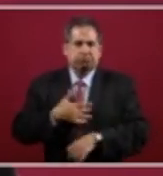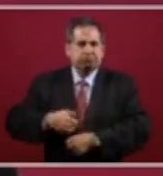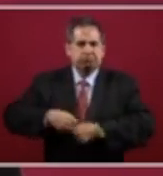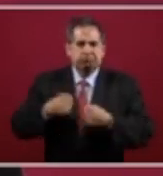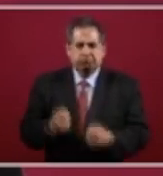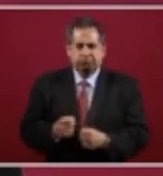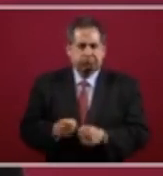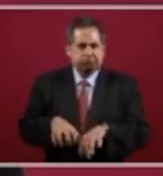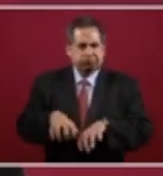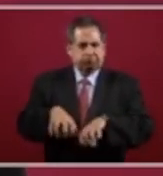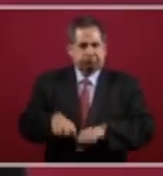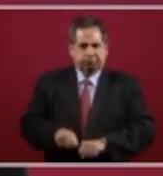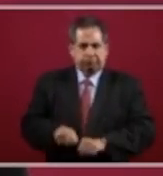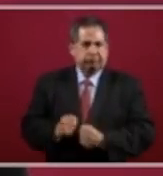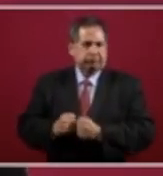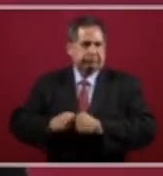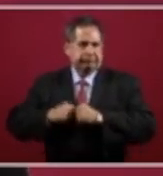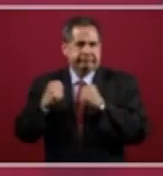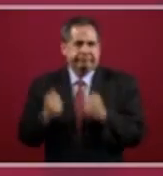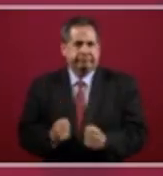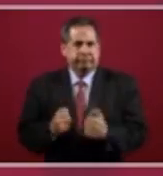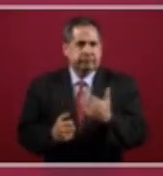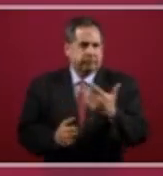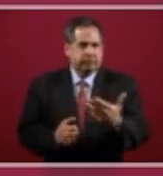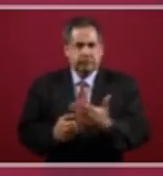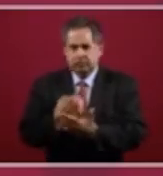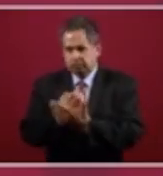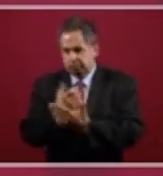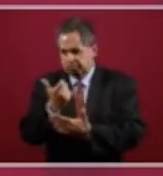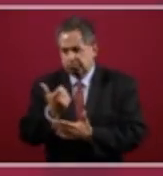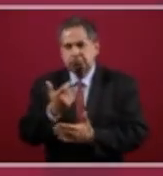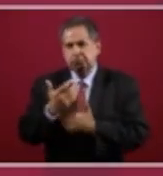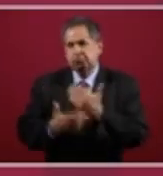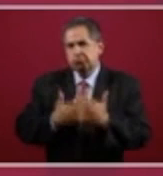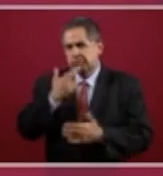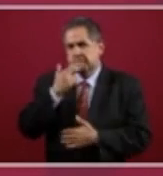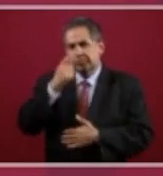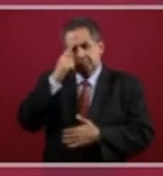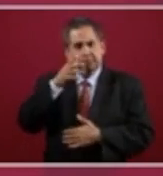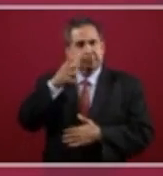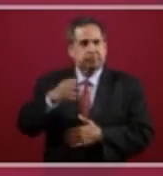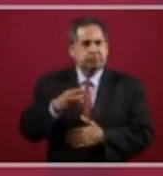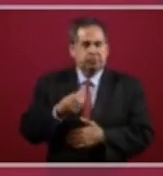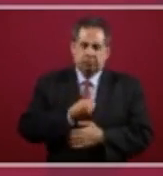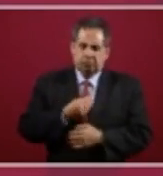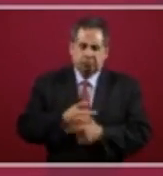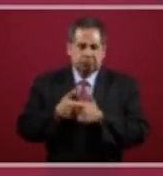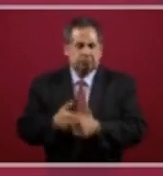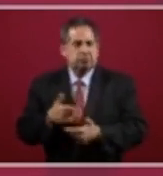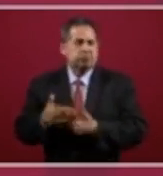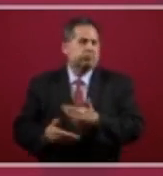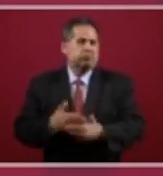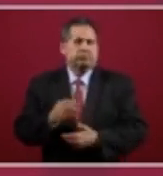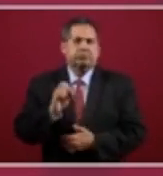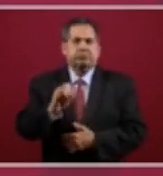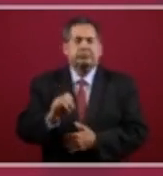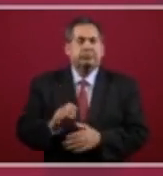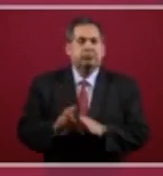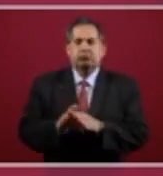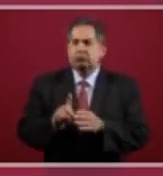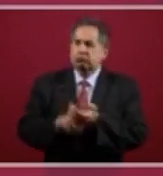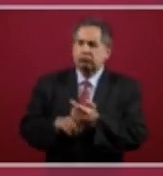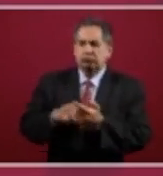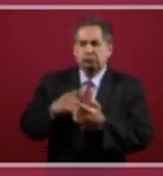va a anclar más la economía para poder resistir pues